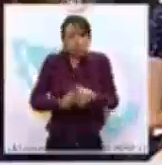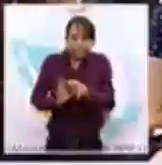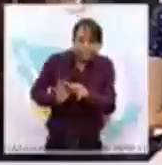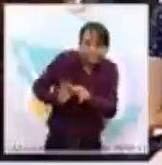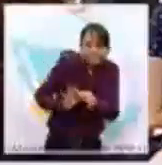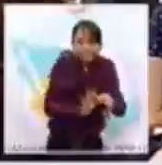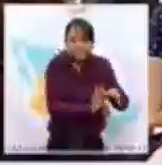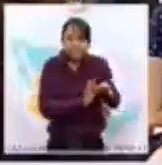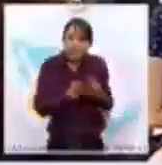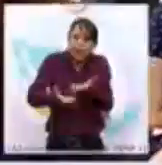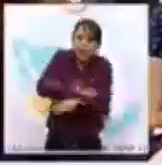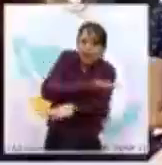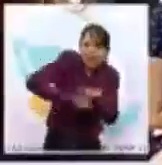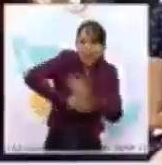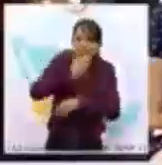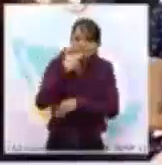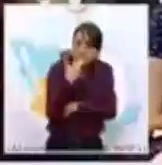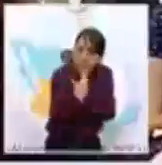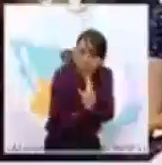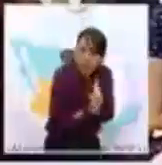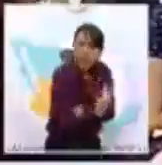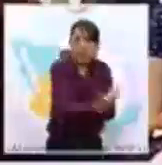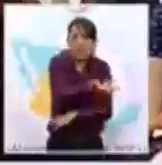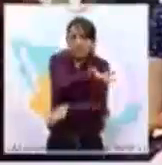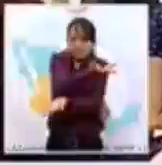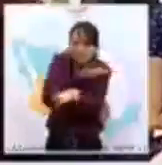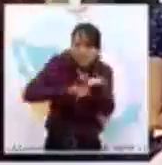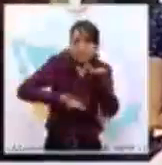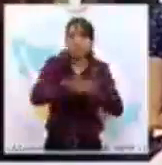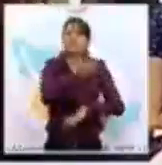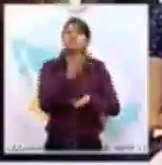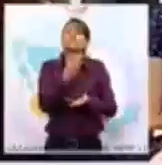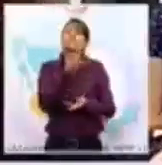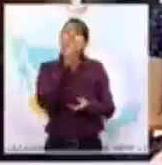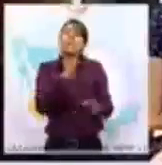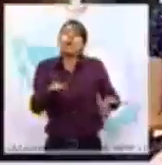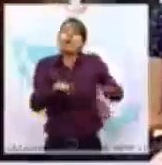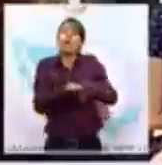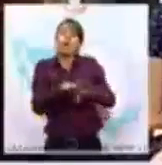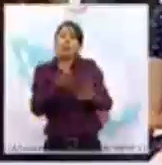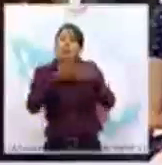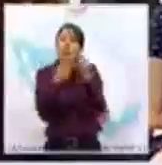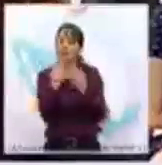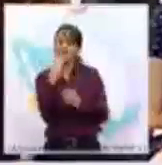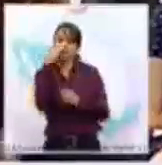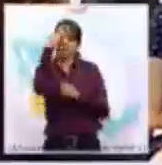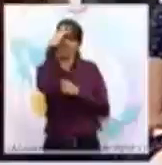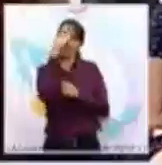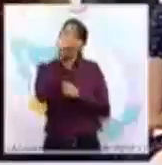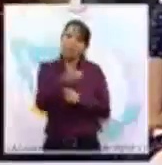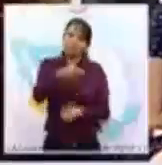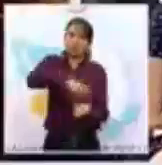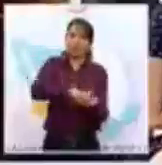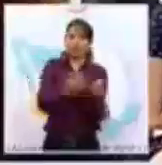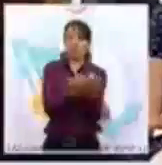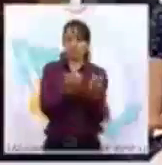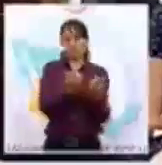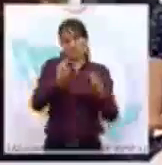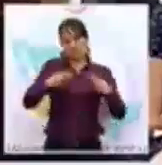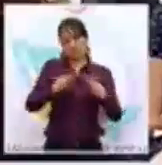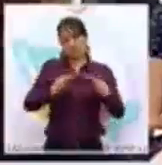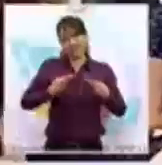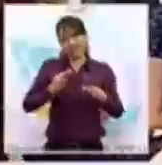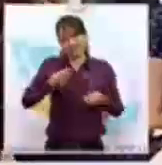esquemas de convivencia, de vocación crítica incluso entre los ciudadanos. En el Senado recientemente aprobamos, como es de conocimiento